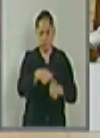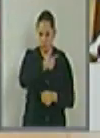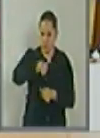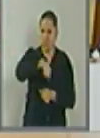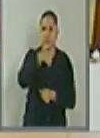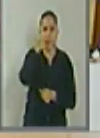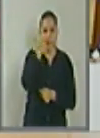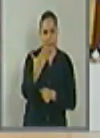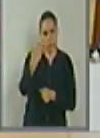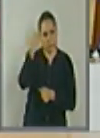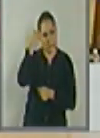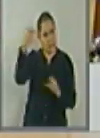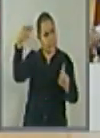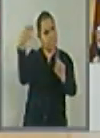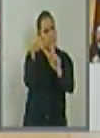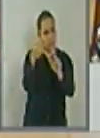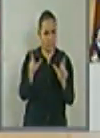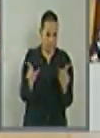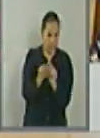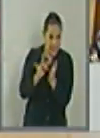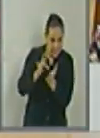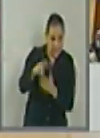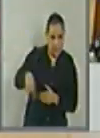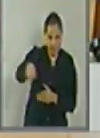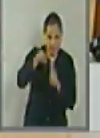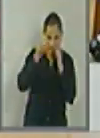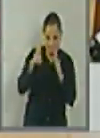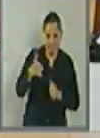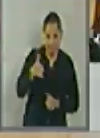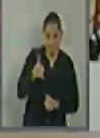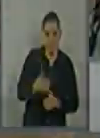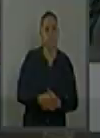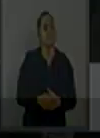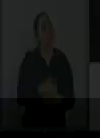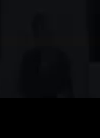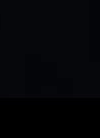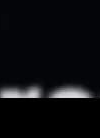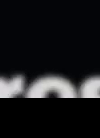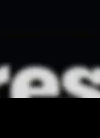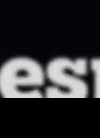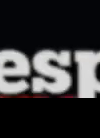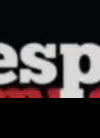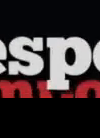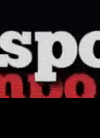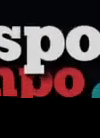Por su atención, muchas gracias. Es cuanto, presidente. Muchas gracias.